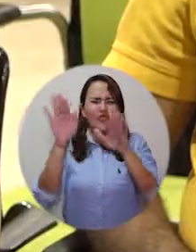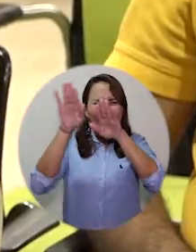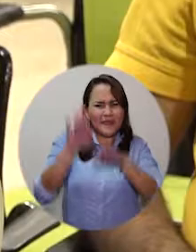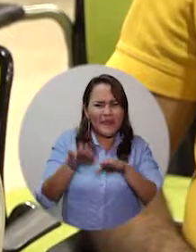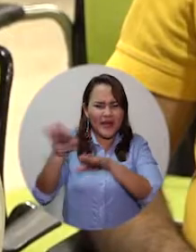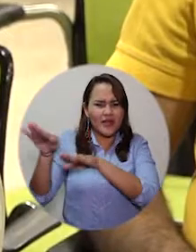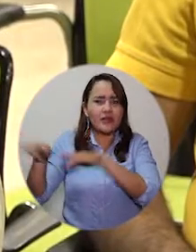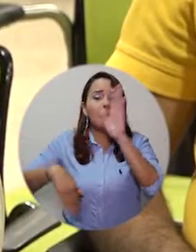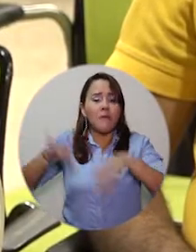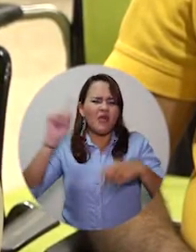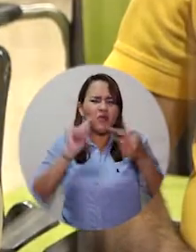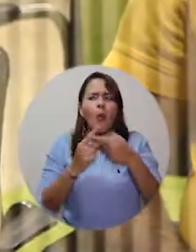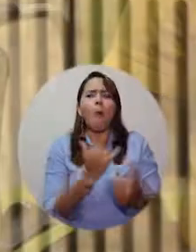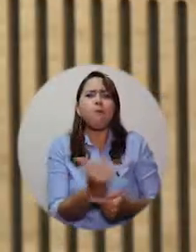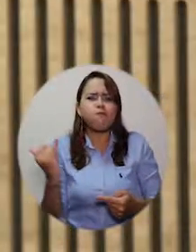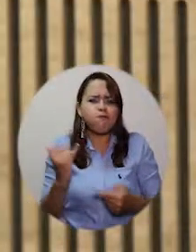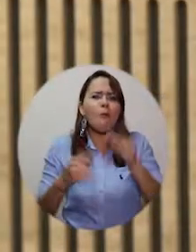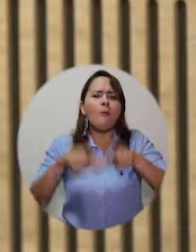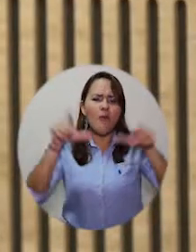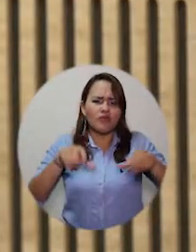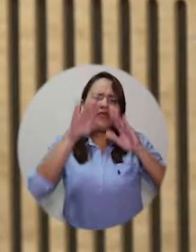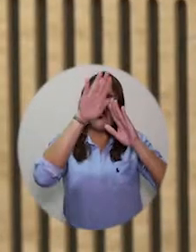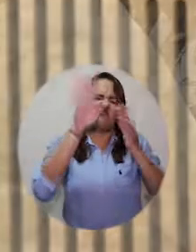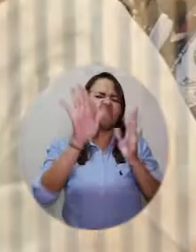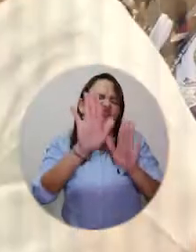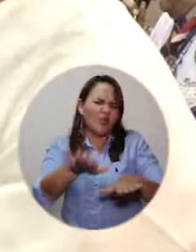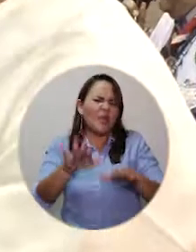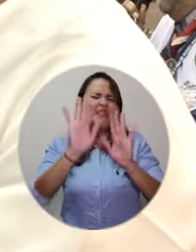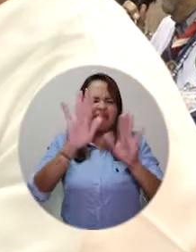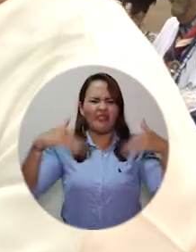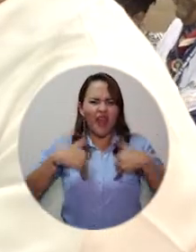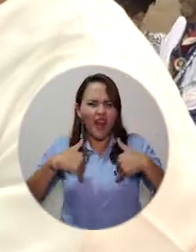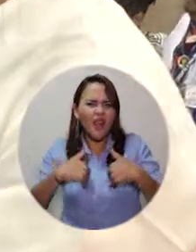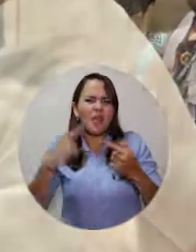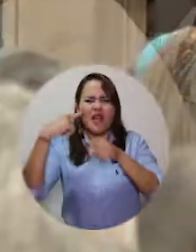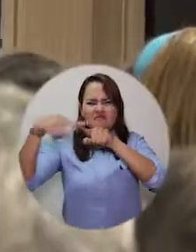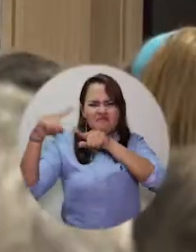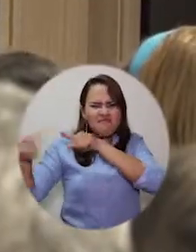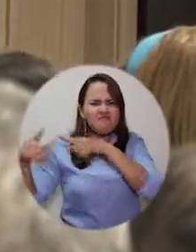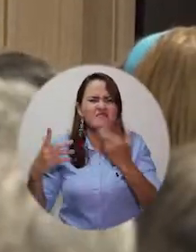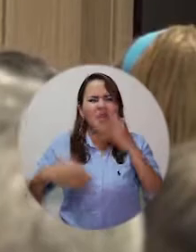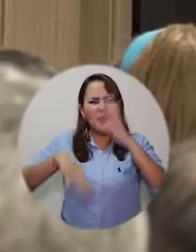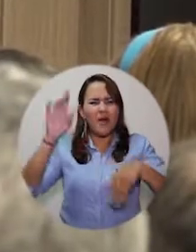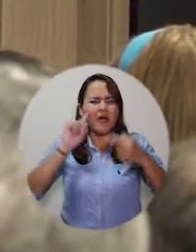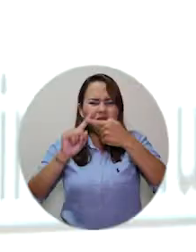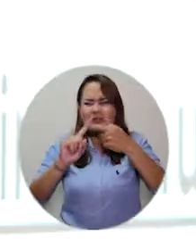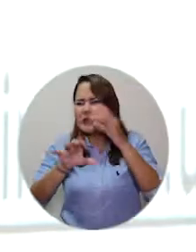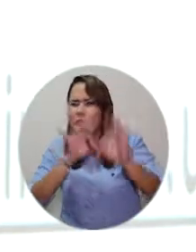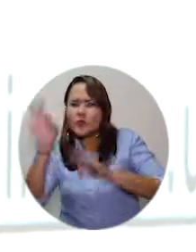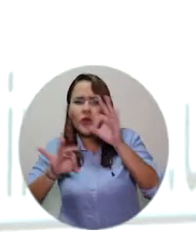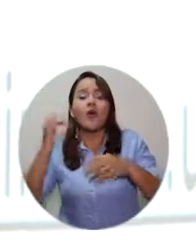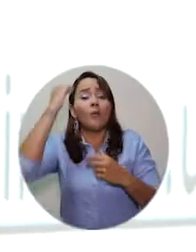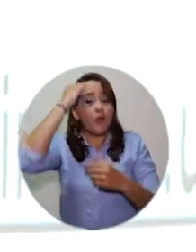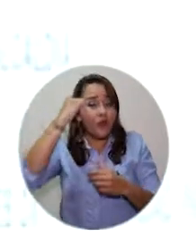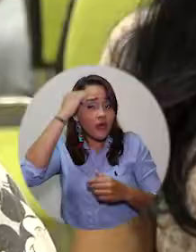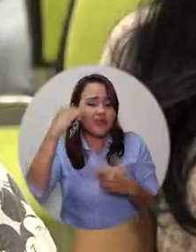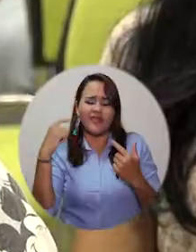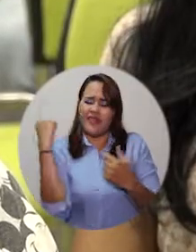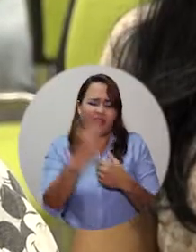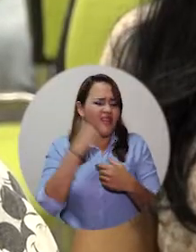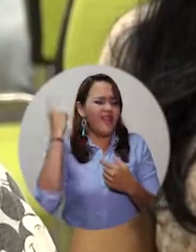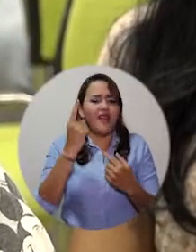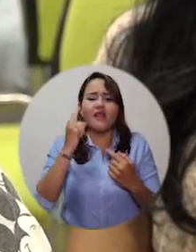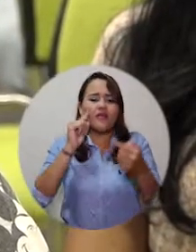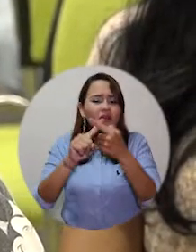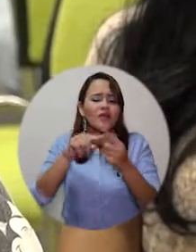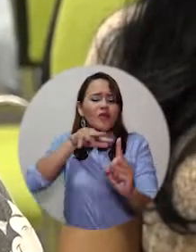es apoyado por animalistas, representantes de las fundaciones, entidades gubernamentales, estudiantes, docentes y comunidad en general, quienes hacen su